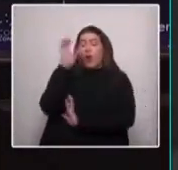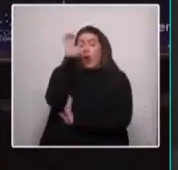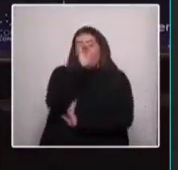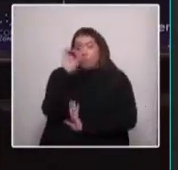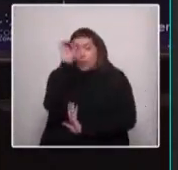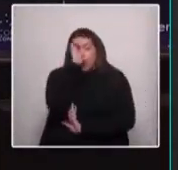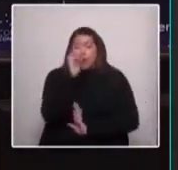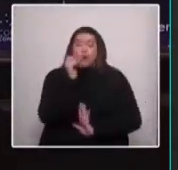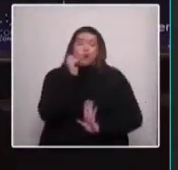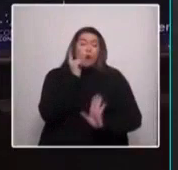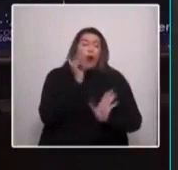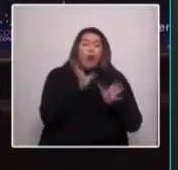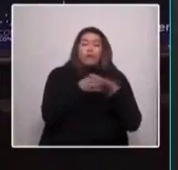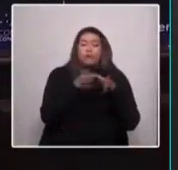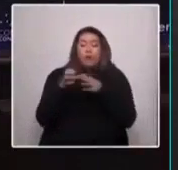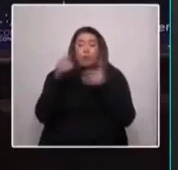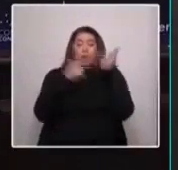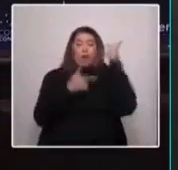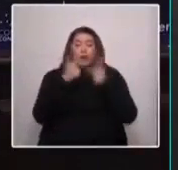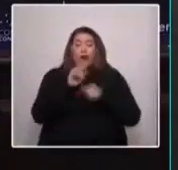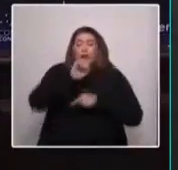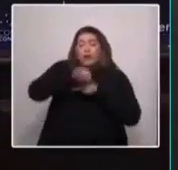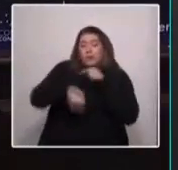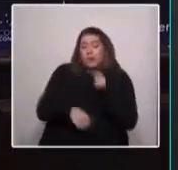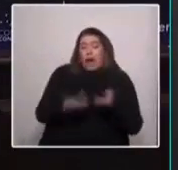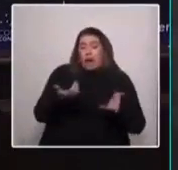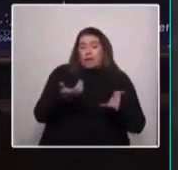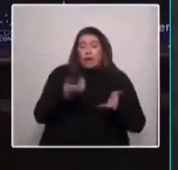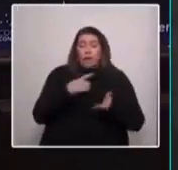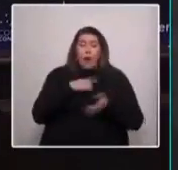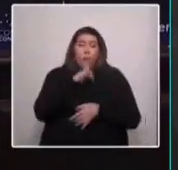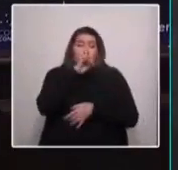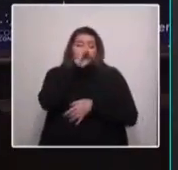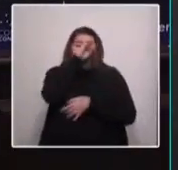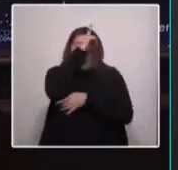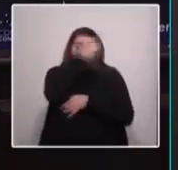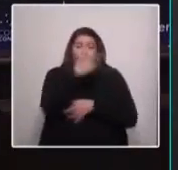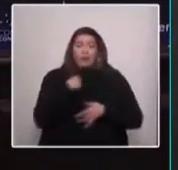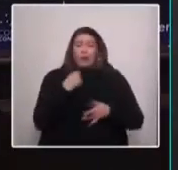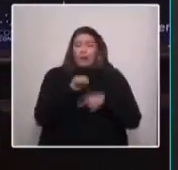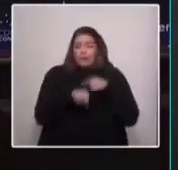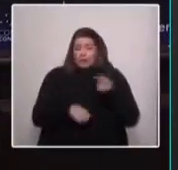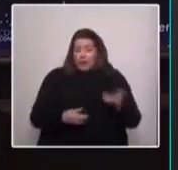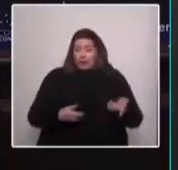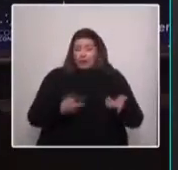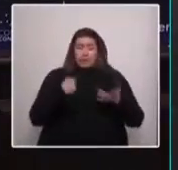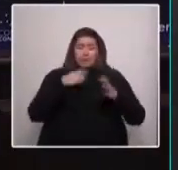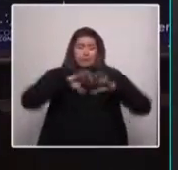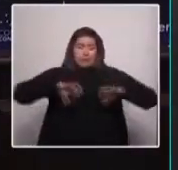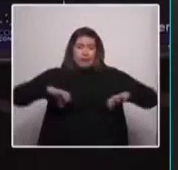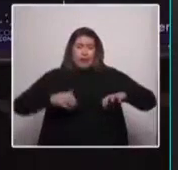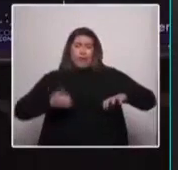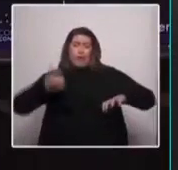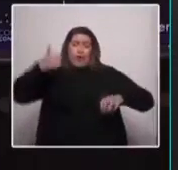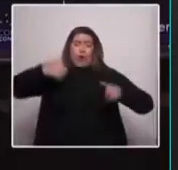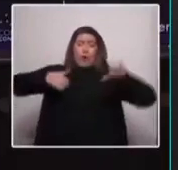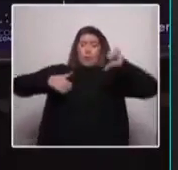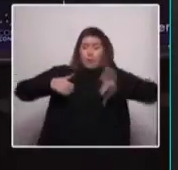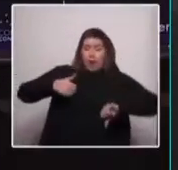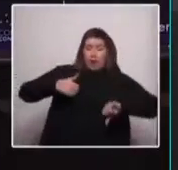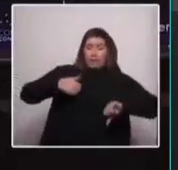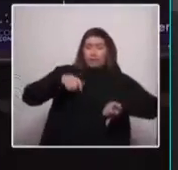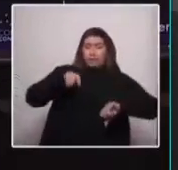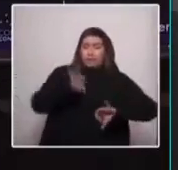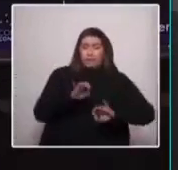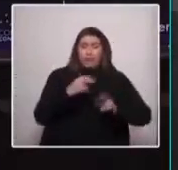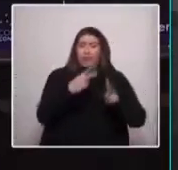apoderados. O ¿a qué hora van a ir a buscar? No, ponerse acuerdo en dónde vamos a ir el paseo a fin de año. O sea, se lleva todo el año discutiendo dónde